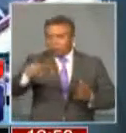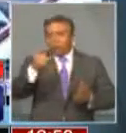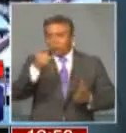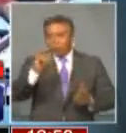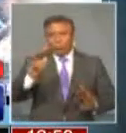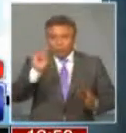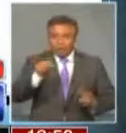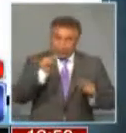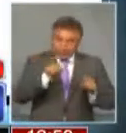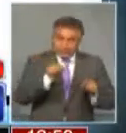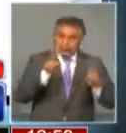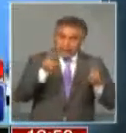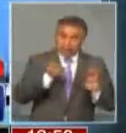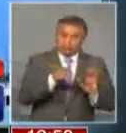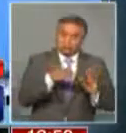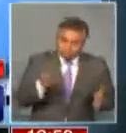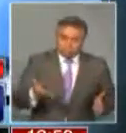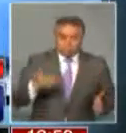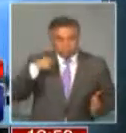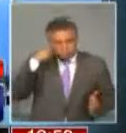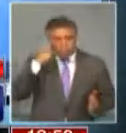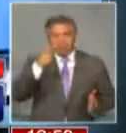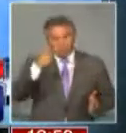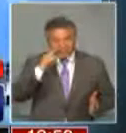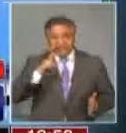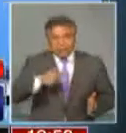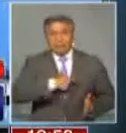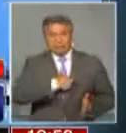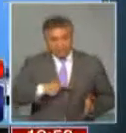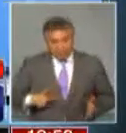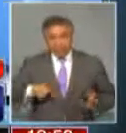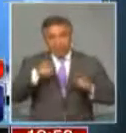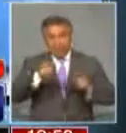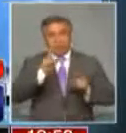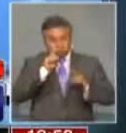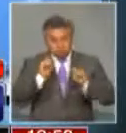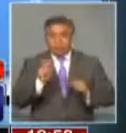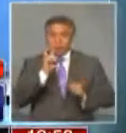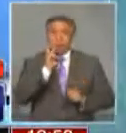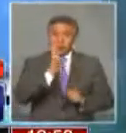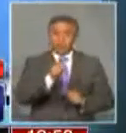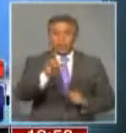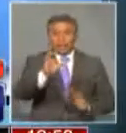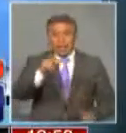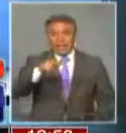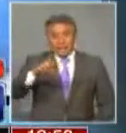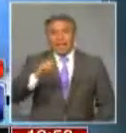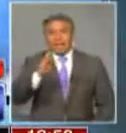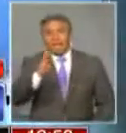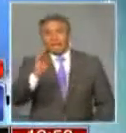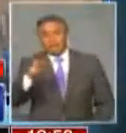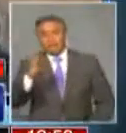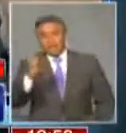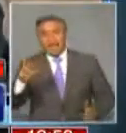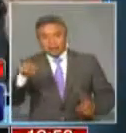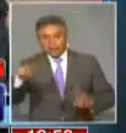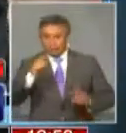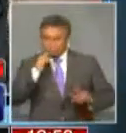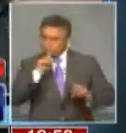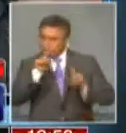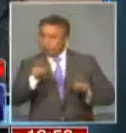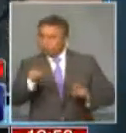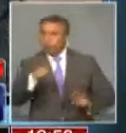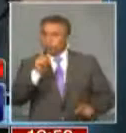este caso supongo que como vicepresidente puede tener esa respuesta, porque Ena von Baer está cuestionada, tiene una